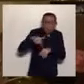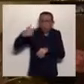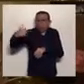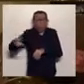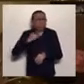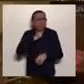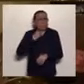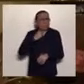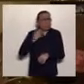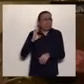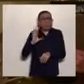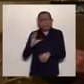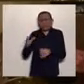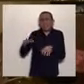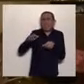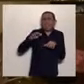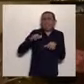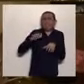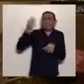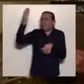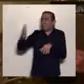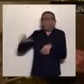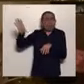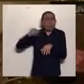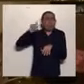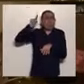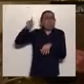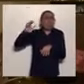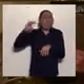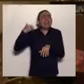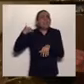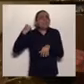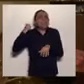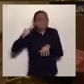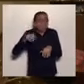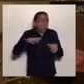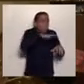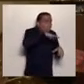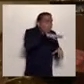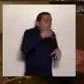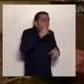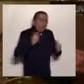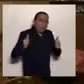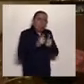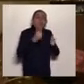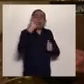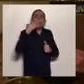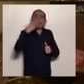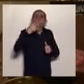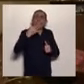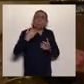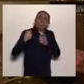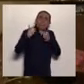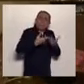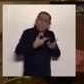demás sacerdotes somos a imagen de Él y estamos llamados a acompañar al pueblo de Dios, pero el único que